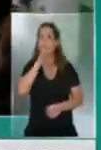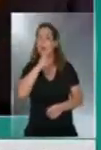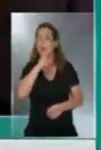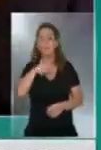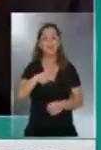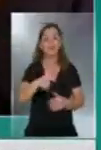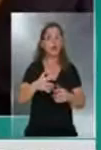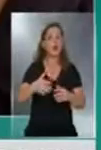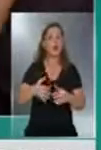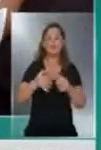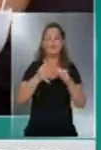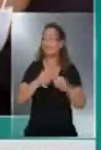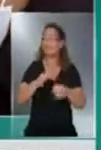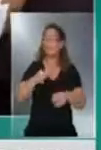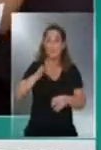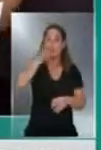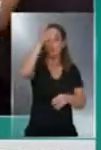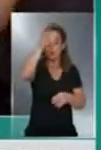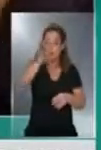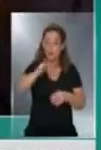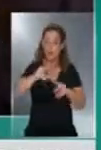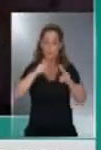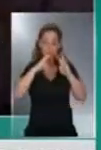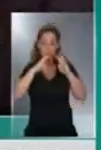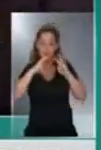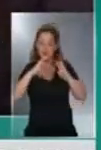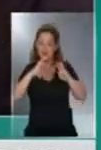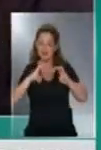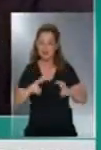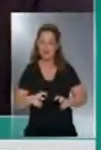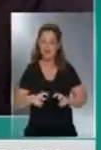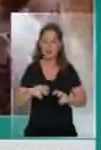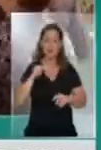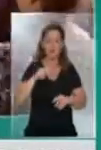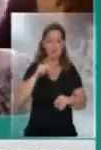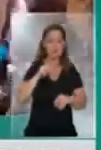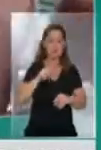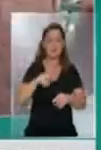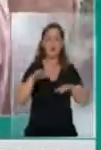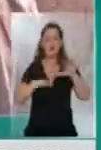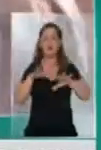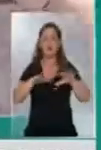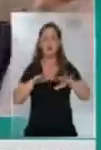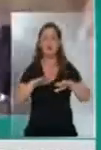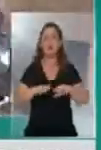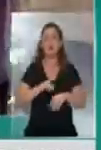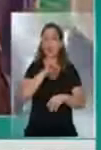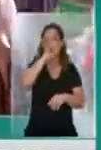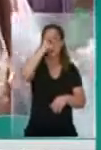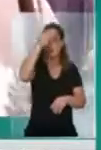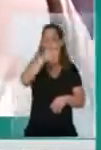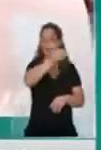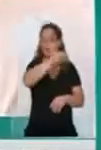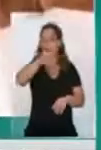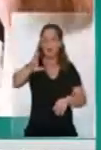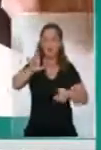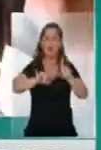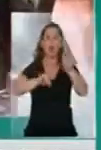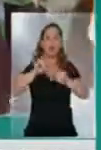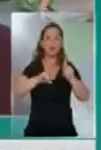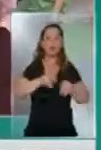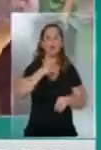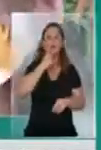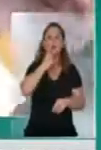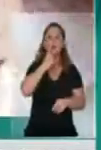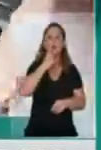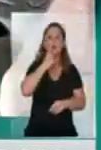está en relación con la enfermedad o si está en relación, por ejemplo, con hábitos de los pacientes. O sea, todos sabemos que los pacientes fumadores,